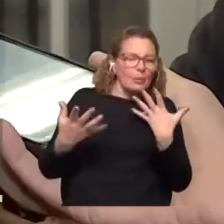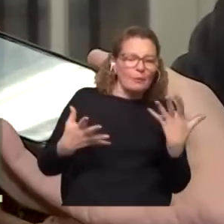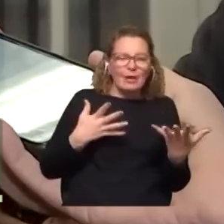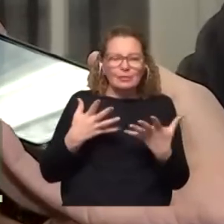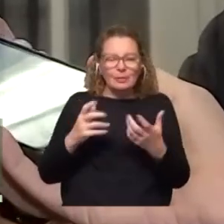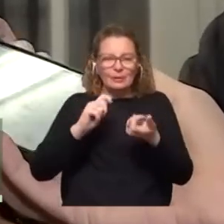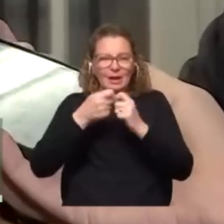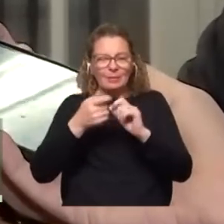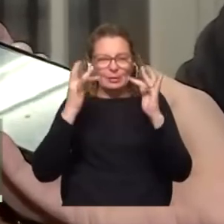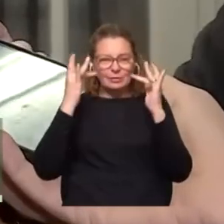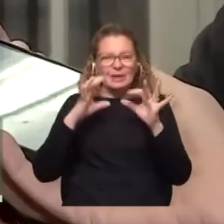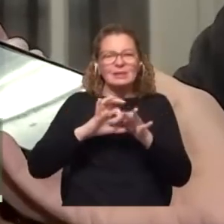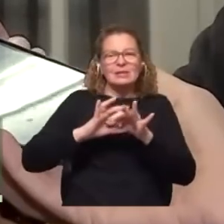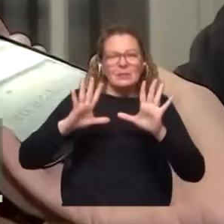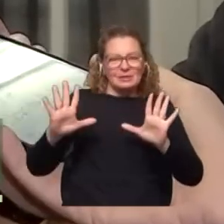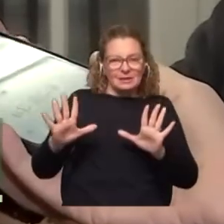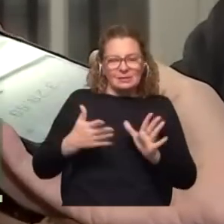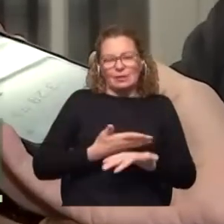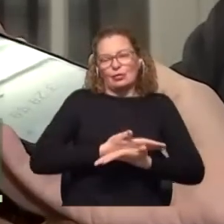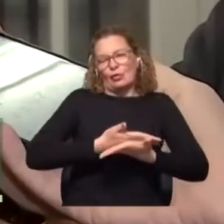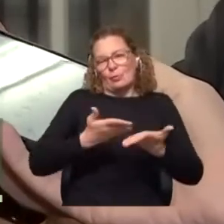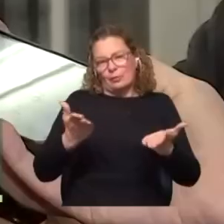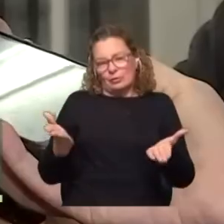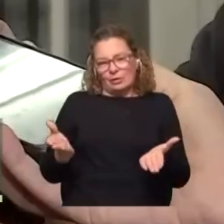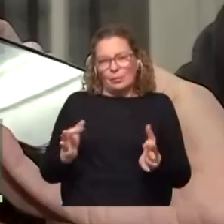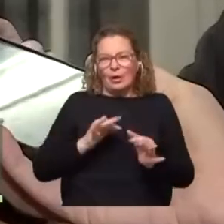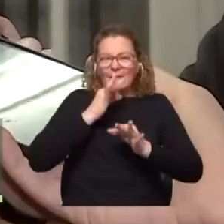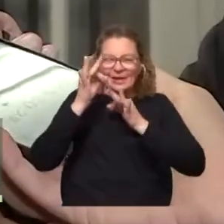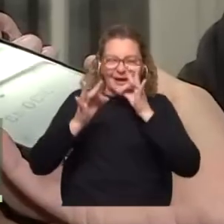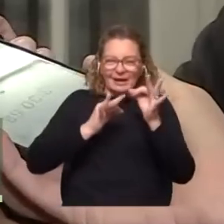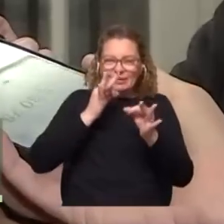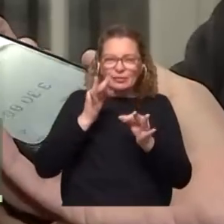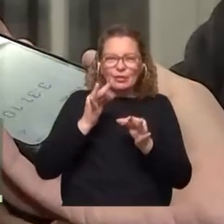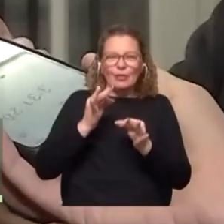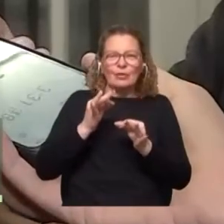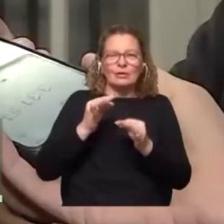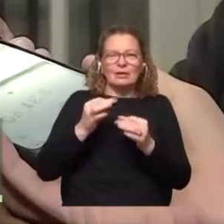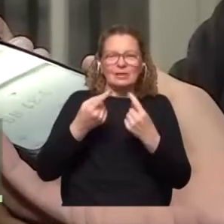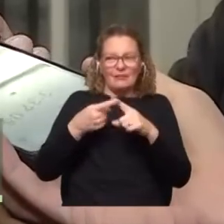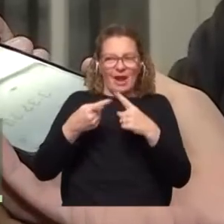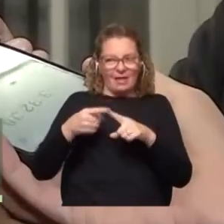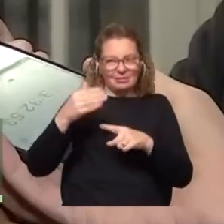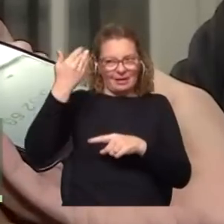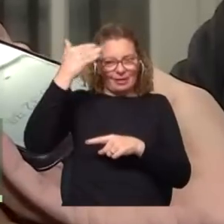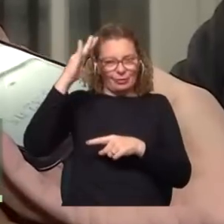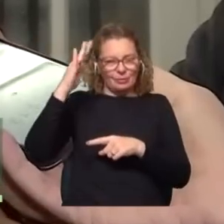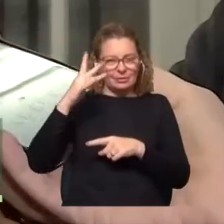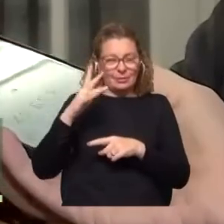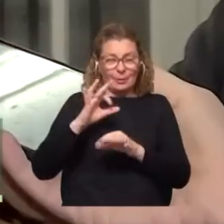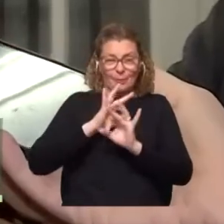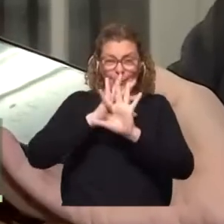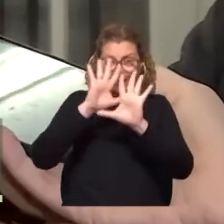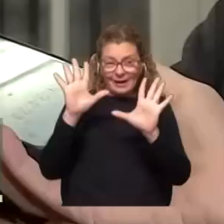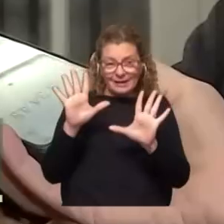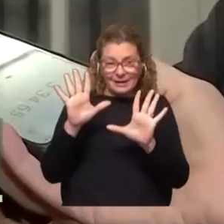educativa independiente de la puesta en escena todas las las declaraciones altisonantes de determinadas jerarquías queda muy clara